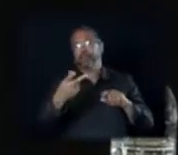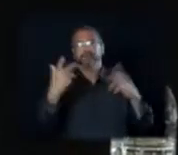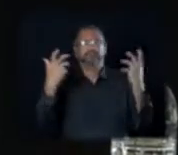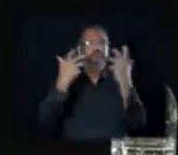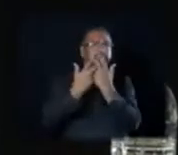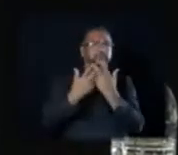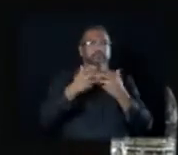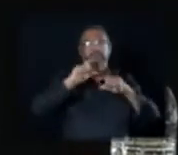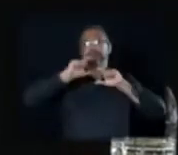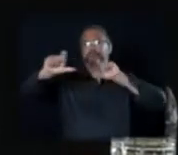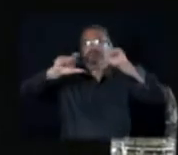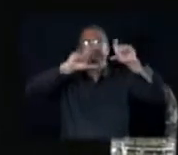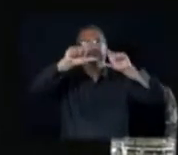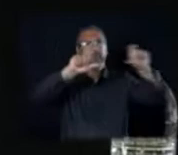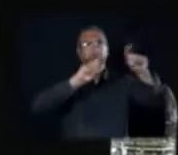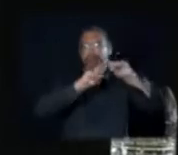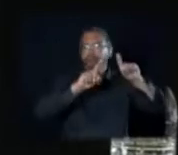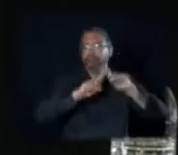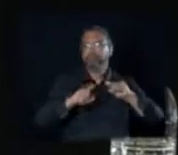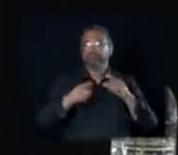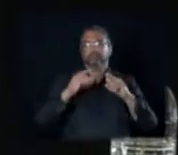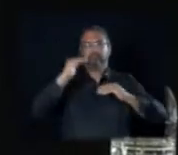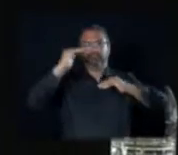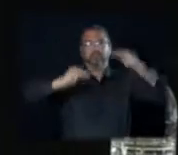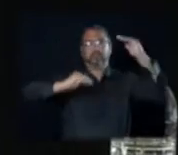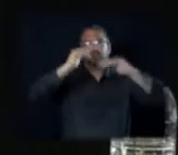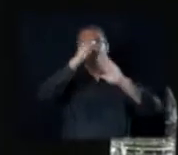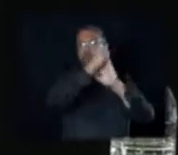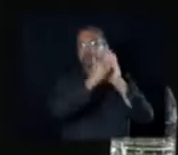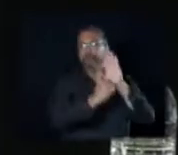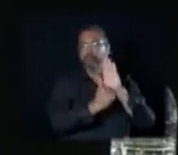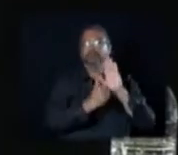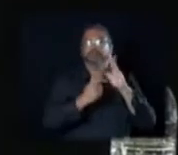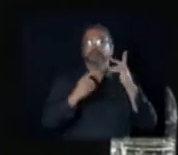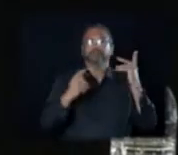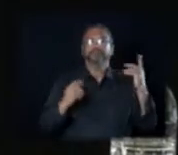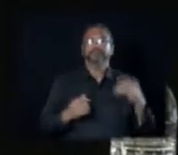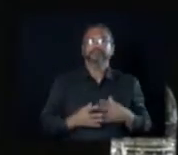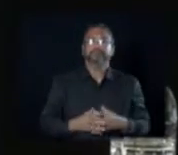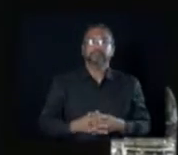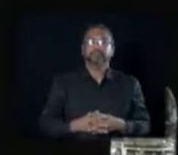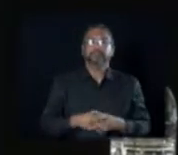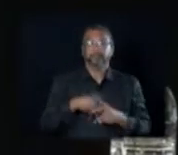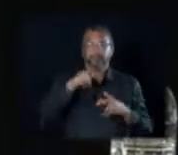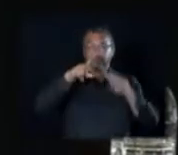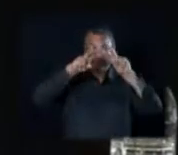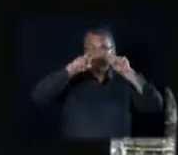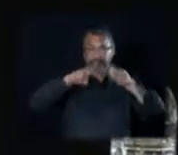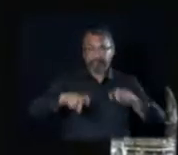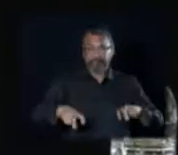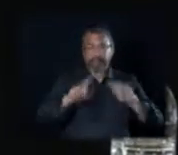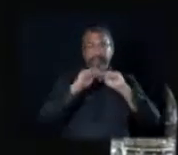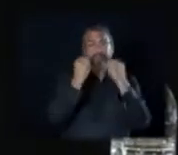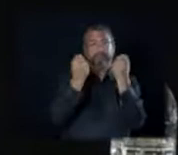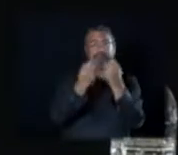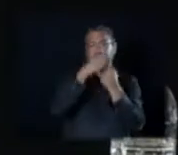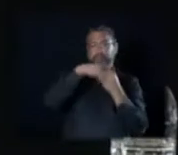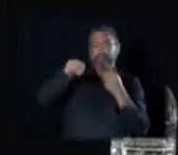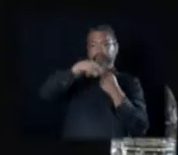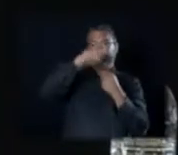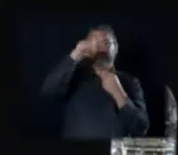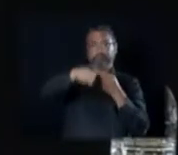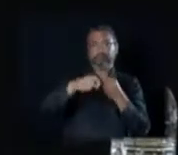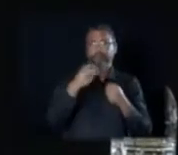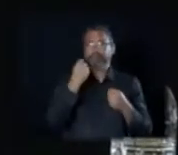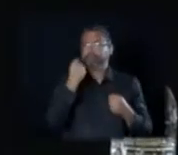equivalentes de cuentas, inversiones, efectivos y todos los balances y el valor del mercado. Este análisis, este equipo va